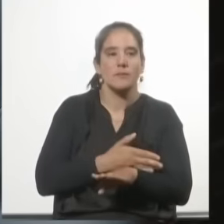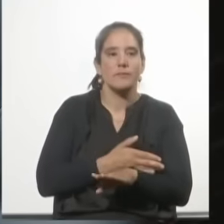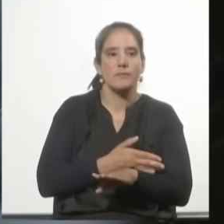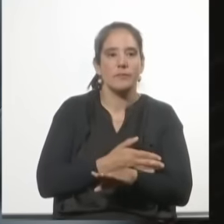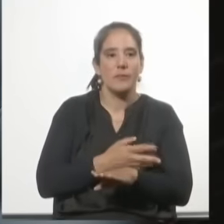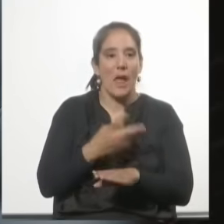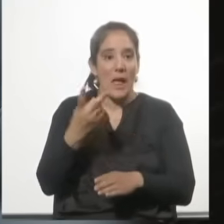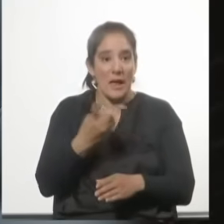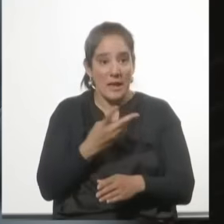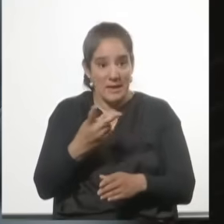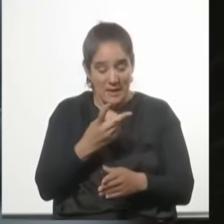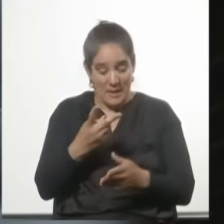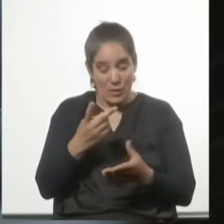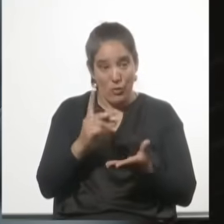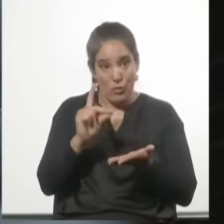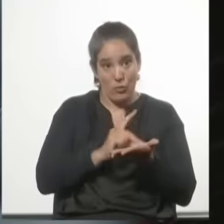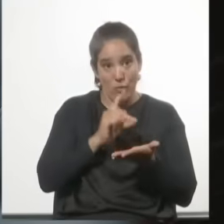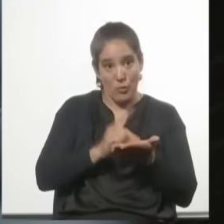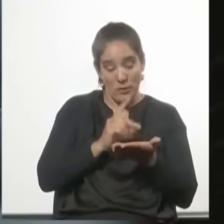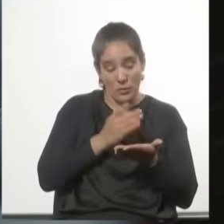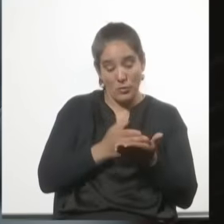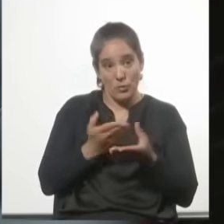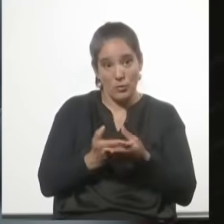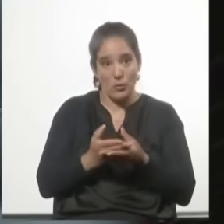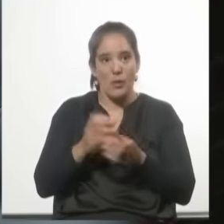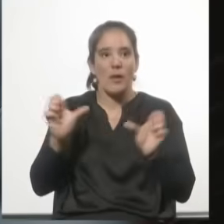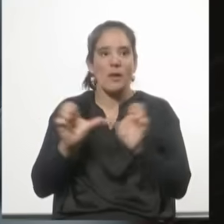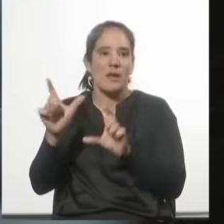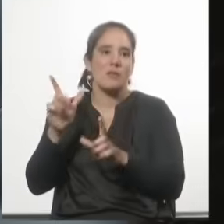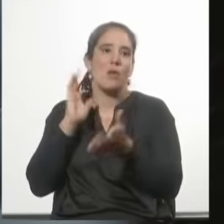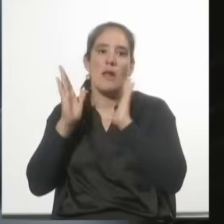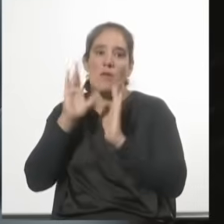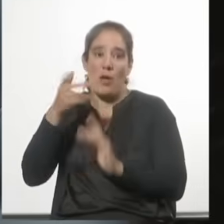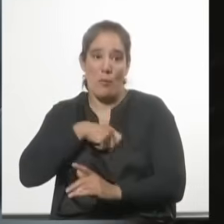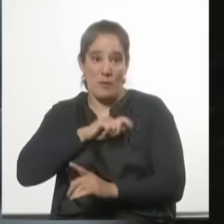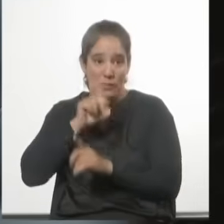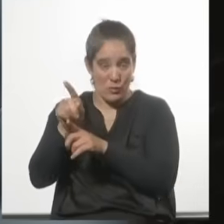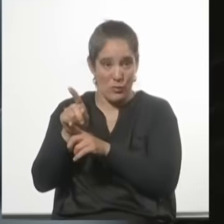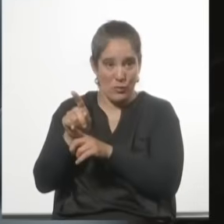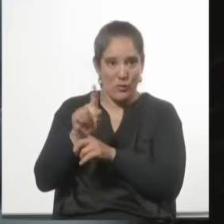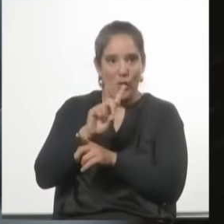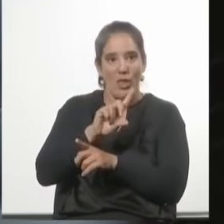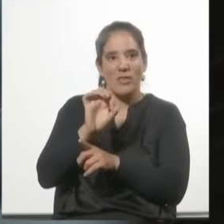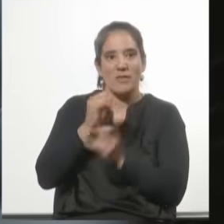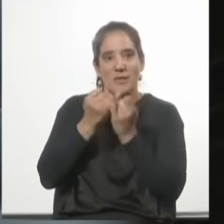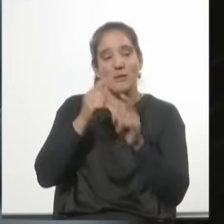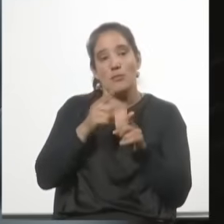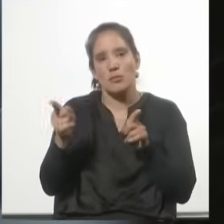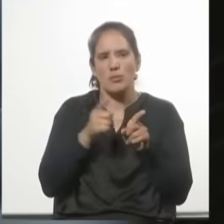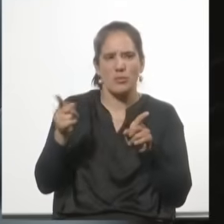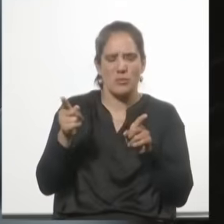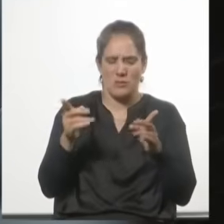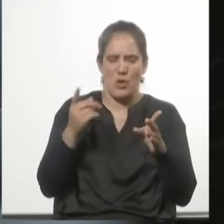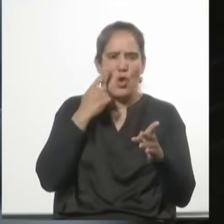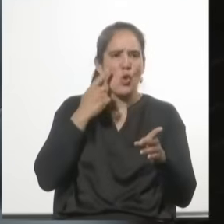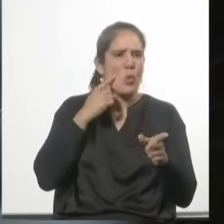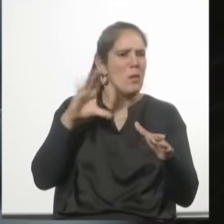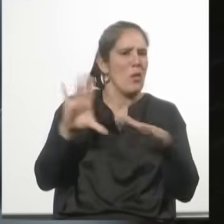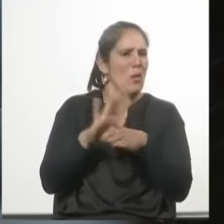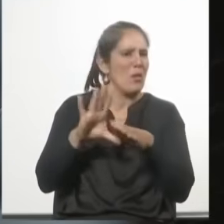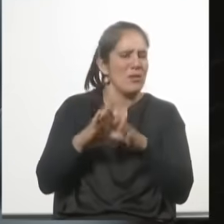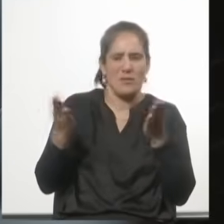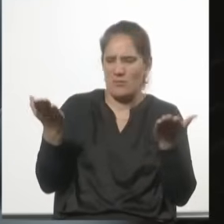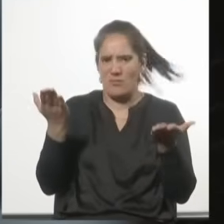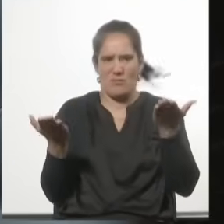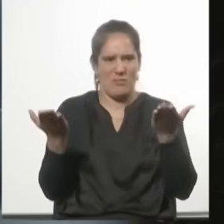Las dos actas que habrían sido emitidas por el citado notario Calahuí con una separación de apenas 10 días llevan una numeración inverosímil. Entre